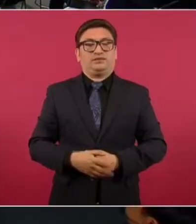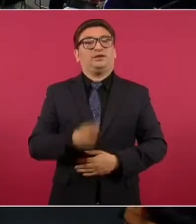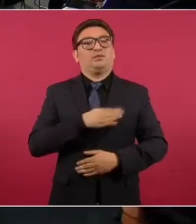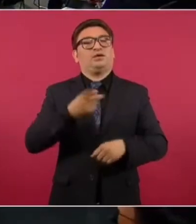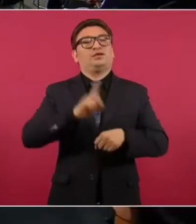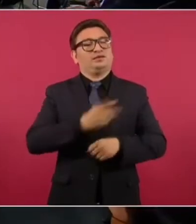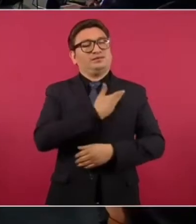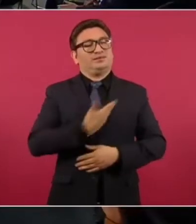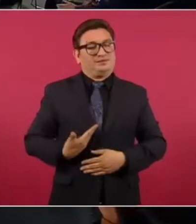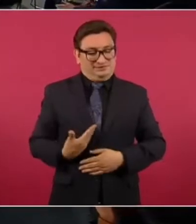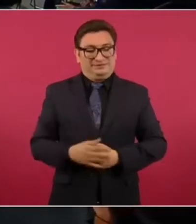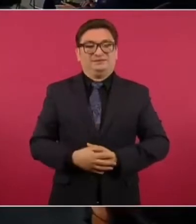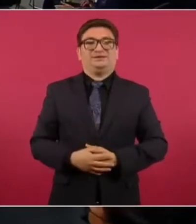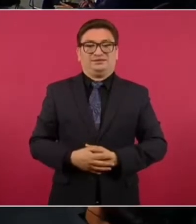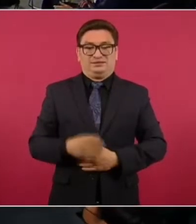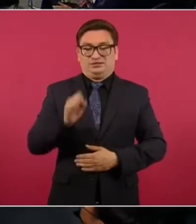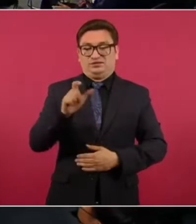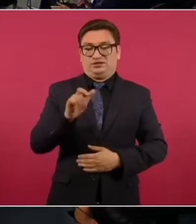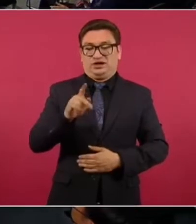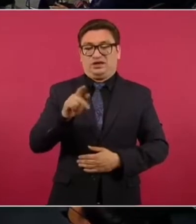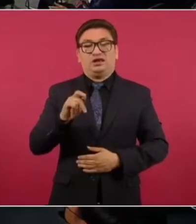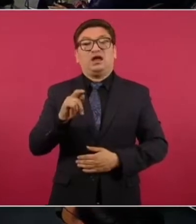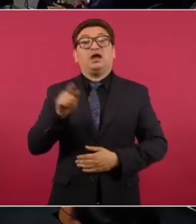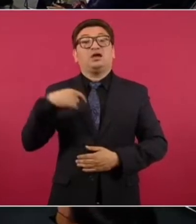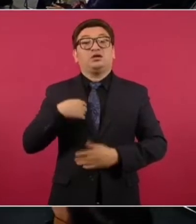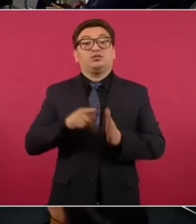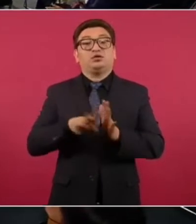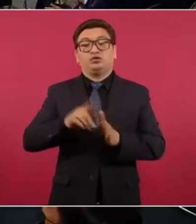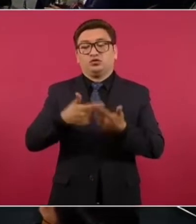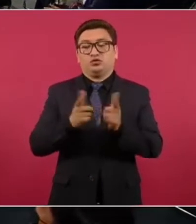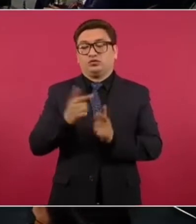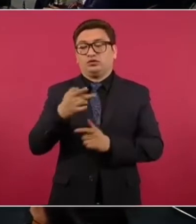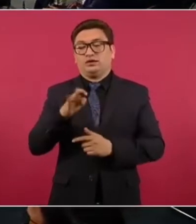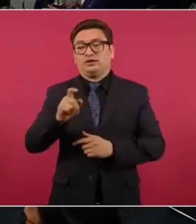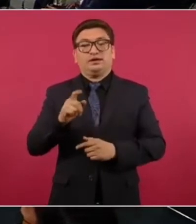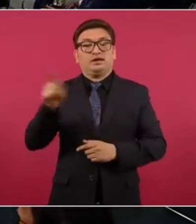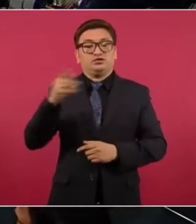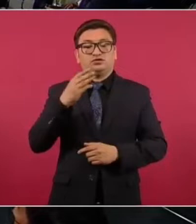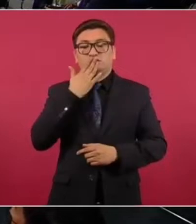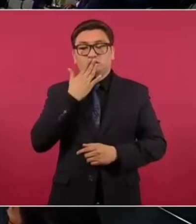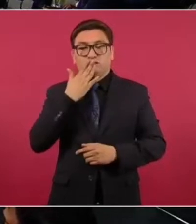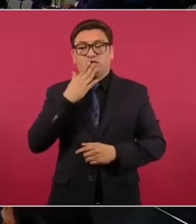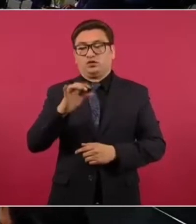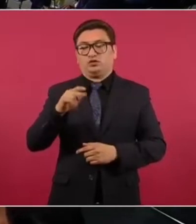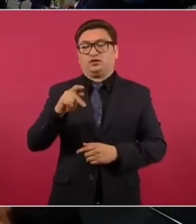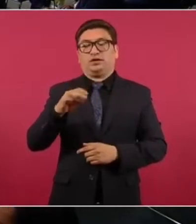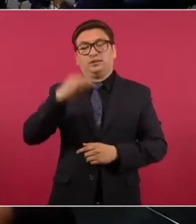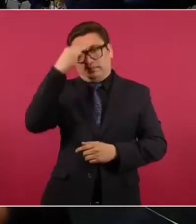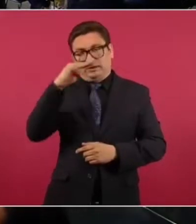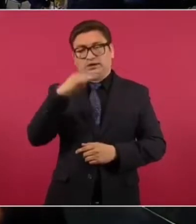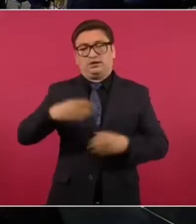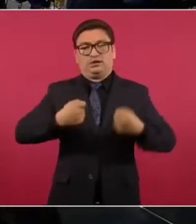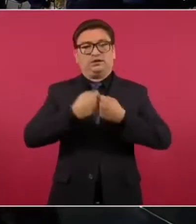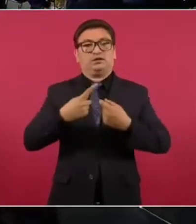Buenos días, presidente. Shaila Rosagel, corresponsal de Grupo Gil, el Imparcial de Sonora, La Crónica de Mexicali y Frontera